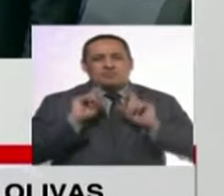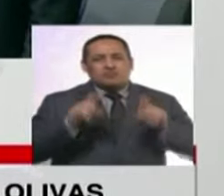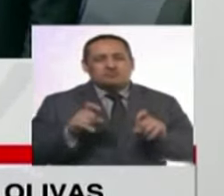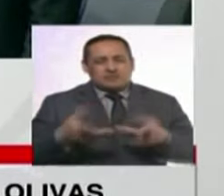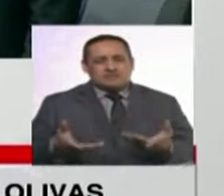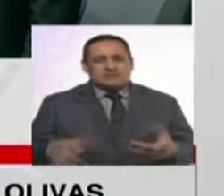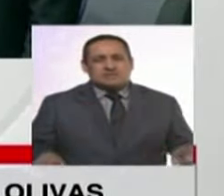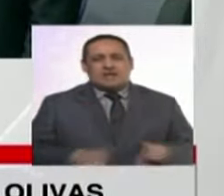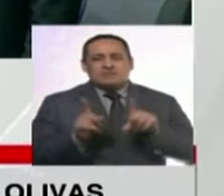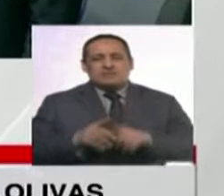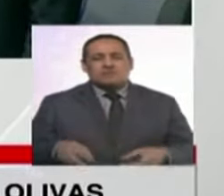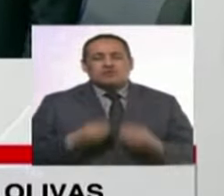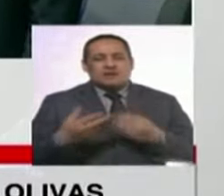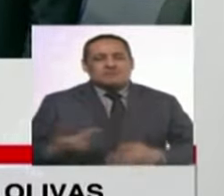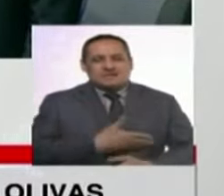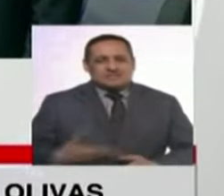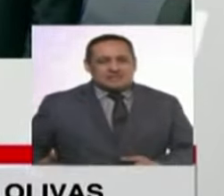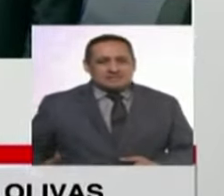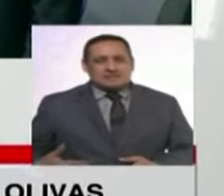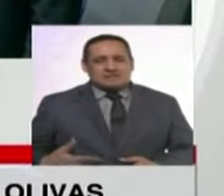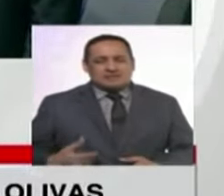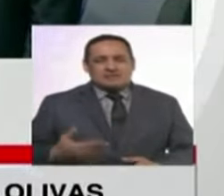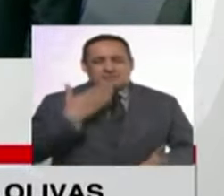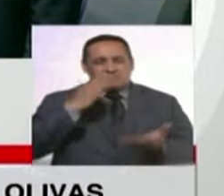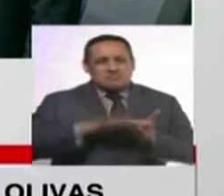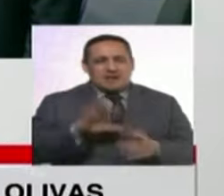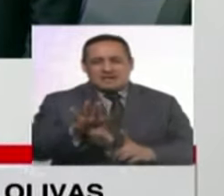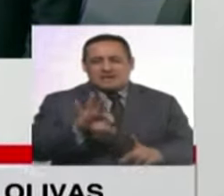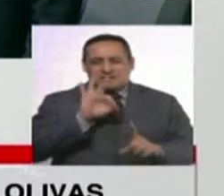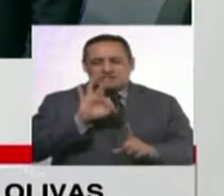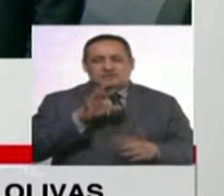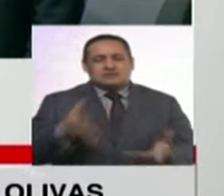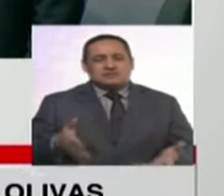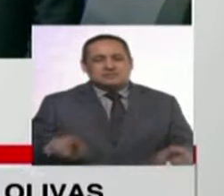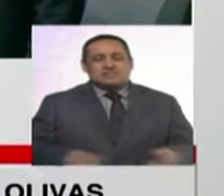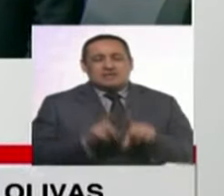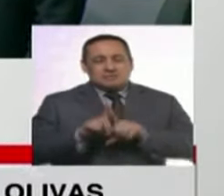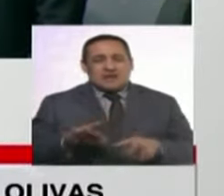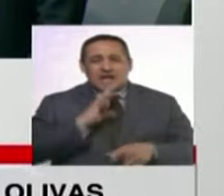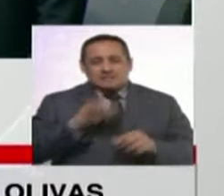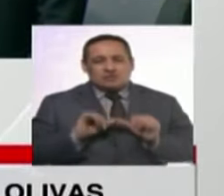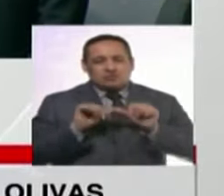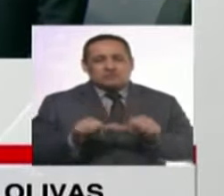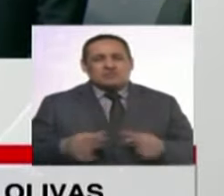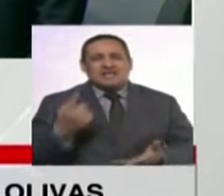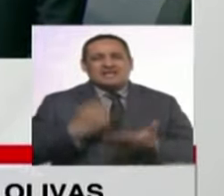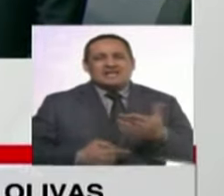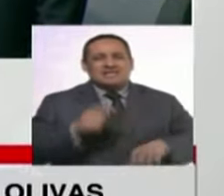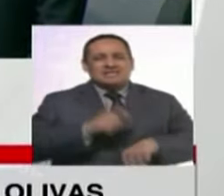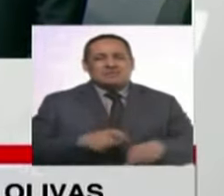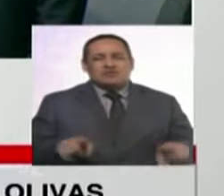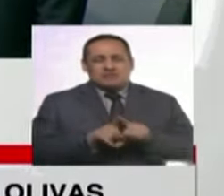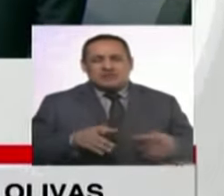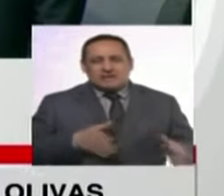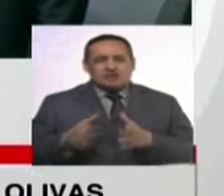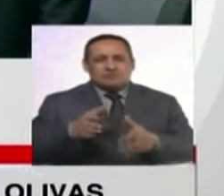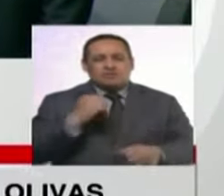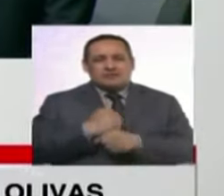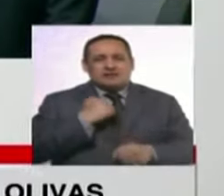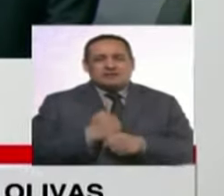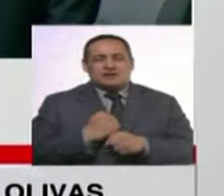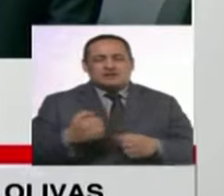porque el presidente Hace más las elecciones y así continuamos en qué momento encontramos el rumbo para trabajar